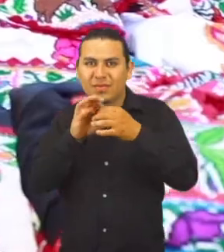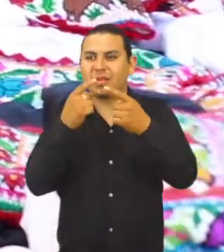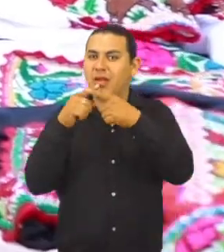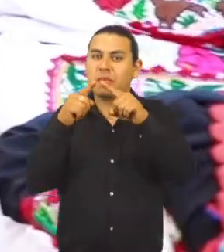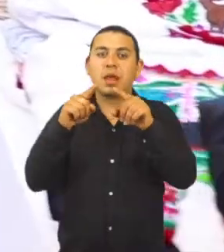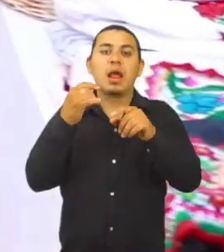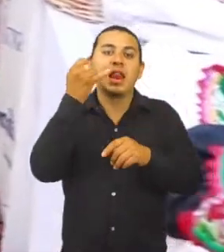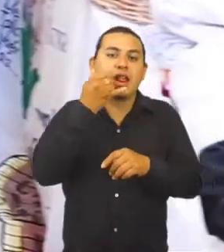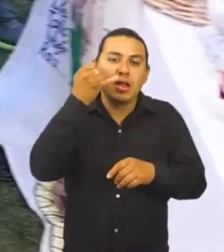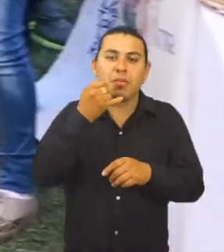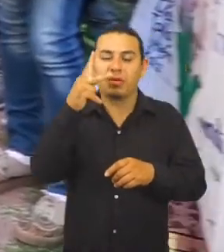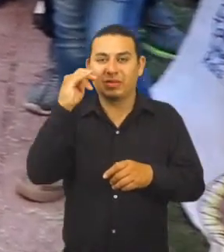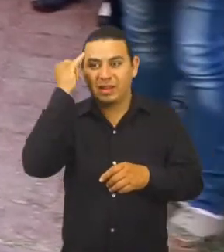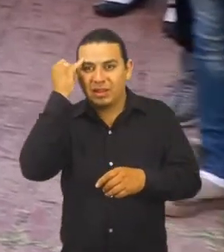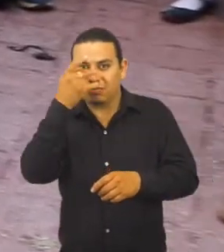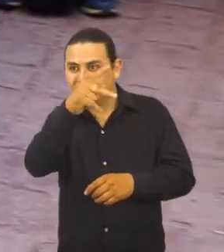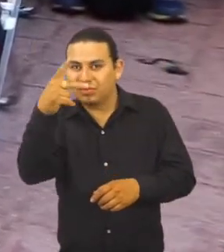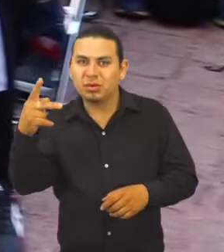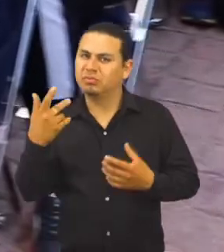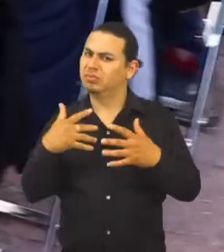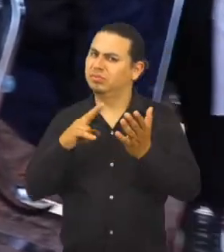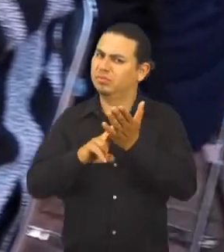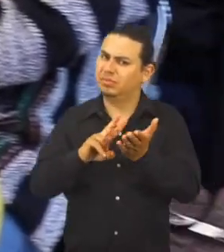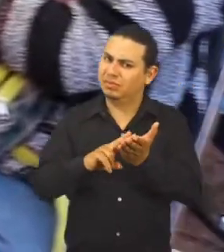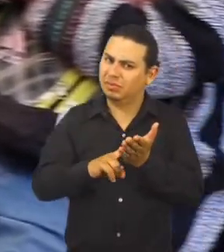hablantes de distintas lenguas originarias, pero así también